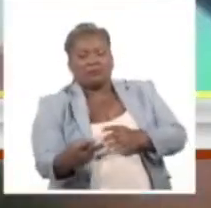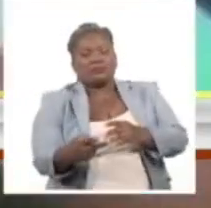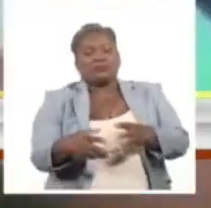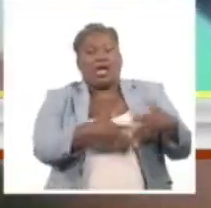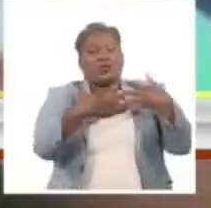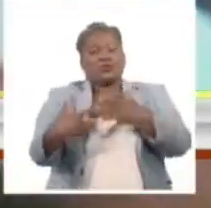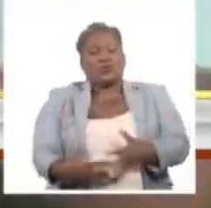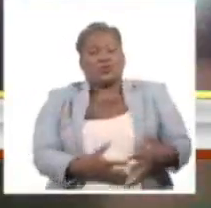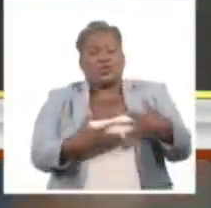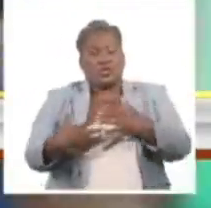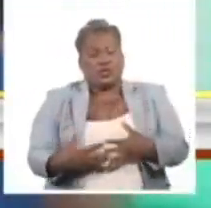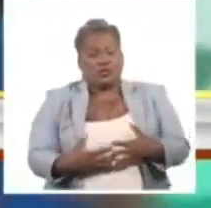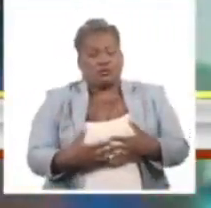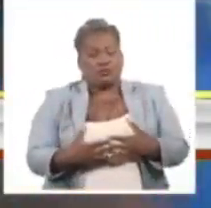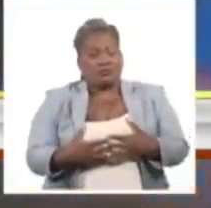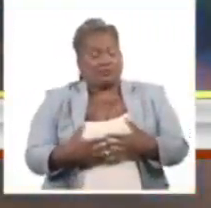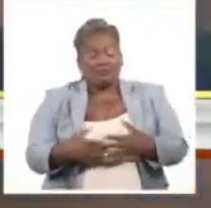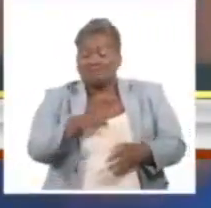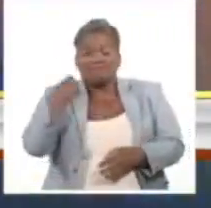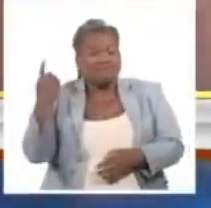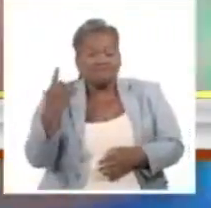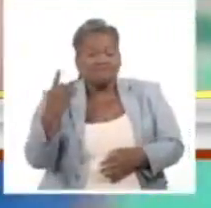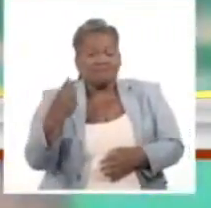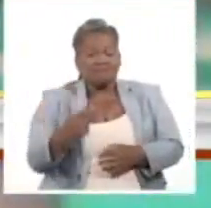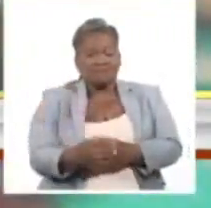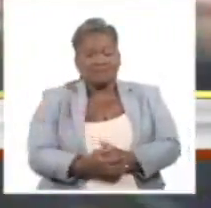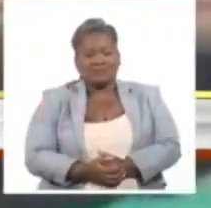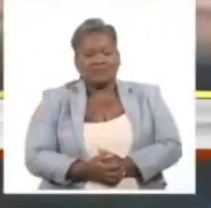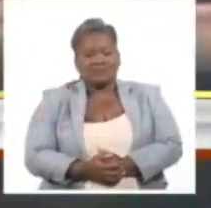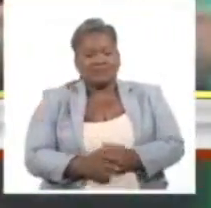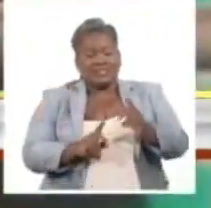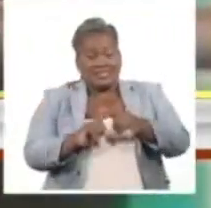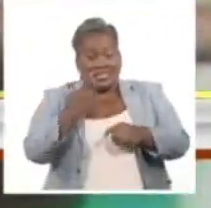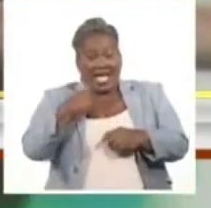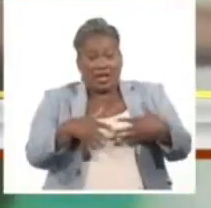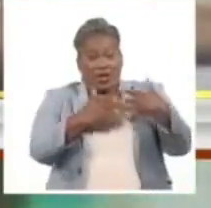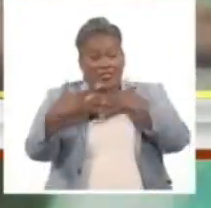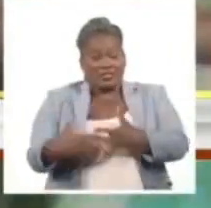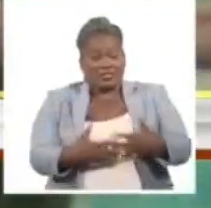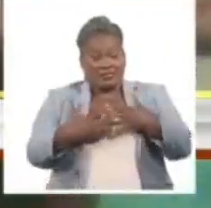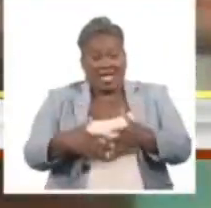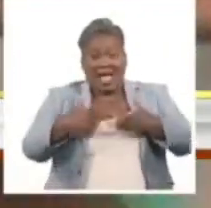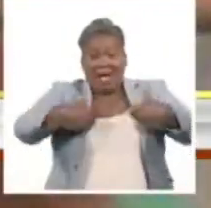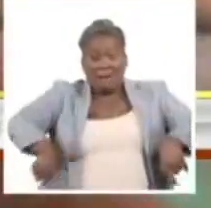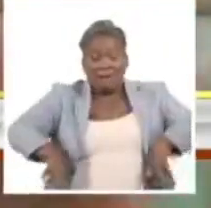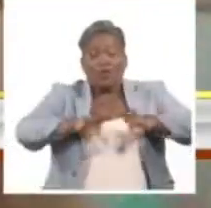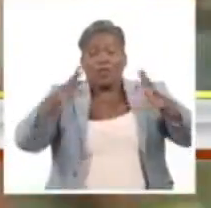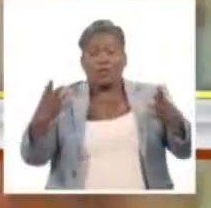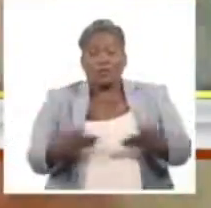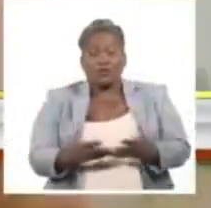caer, culminó en el segundo asalto a Tyrone Banks, el campeón del mundo.